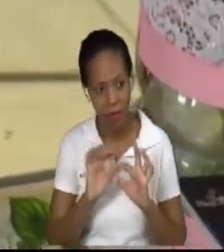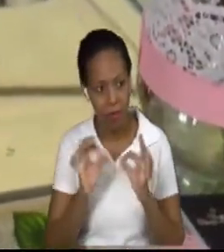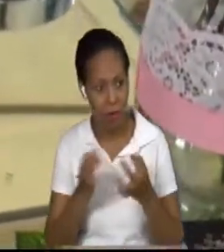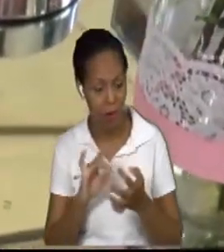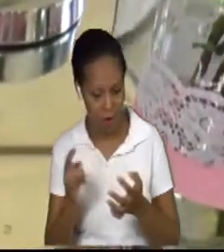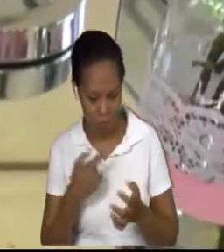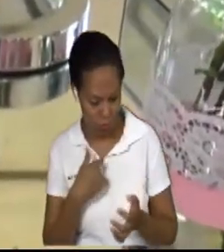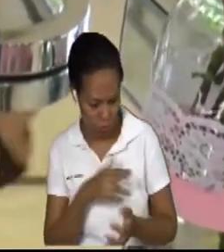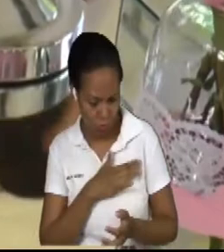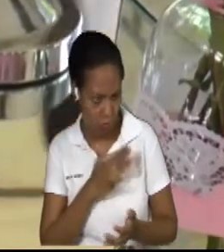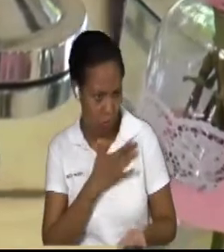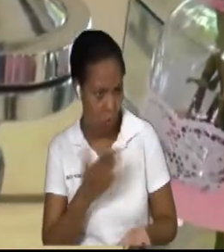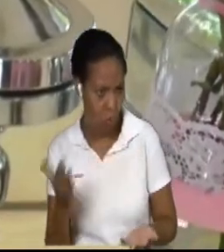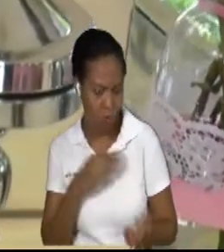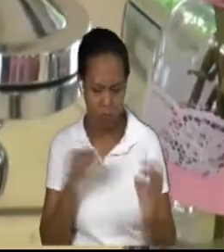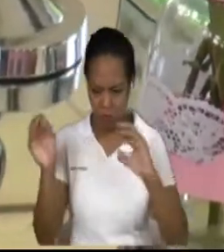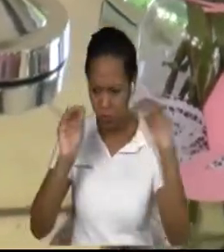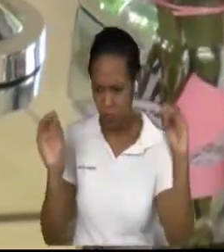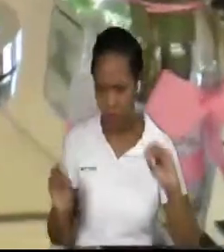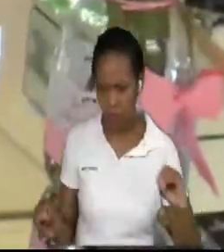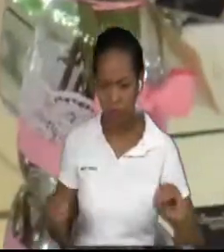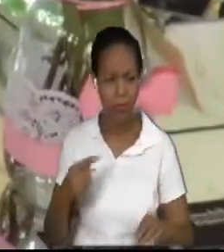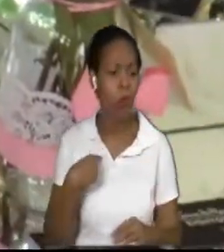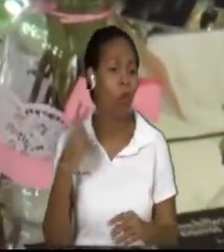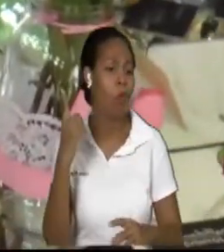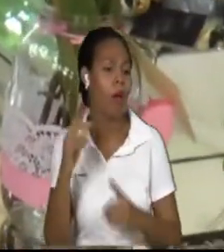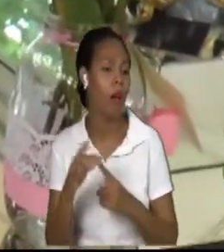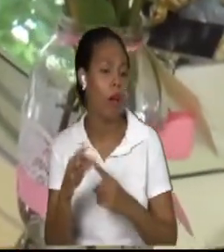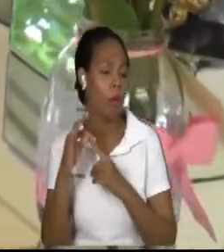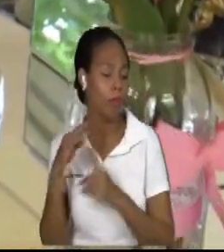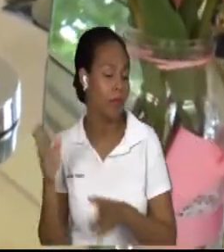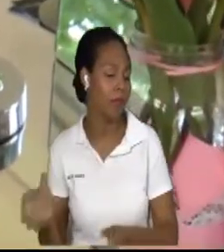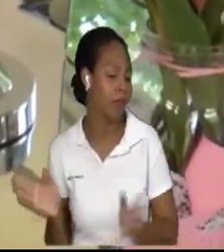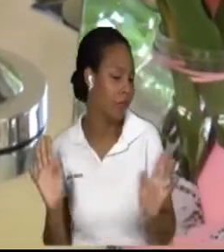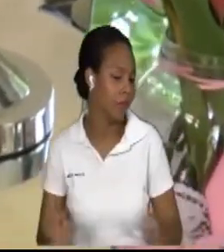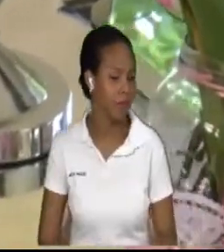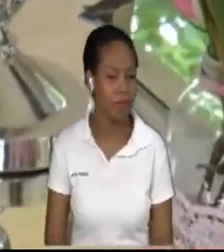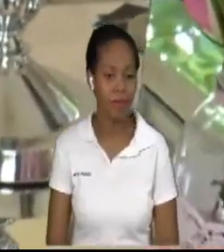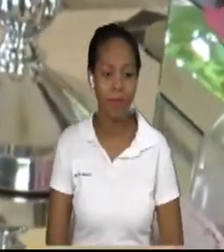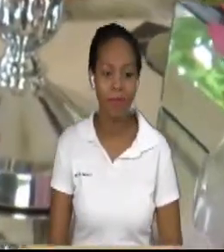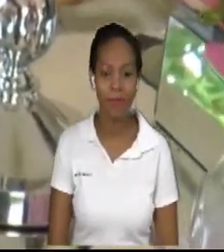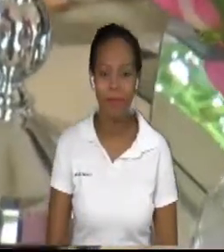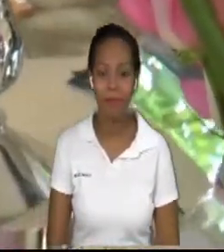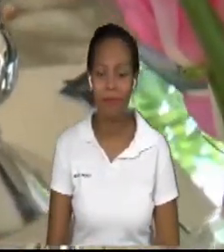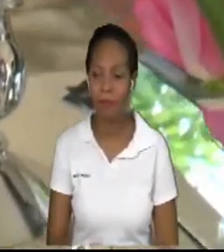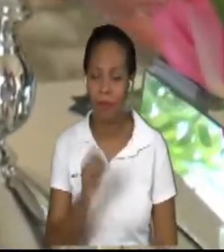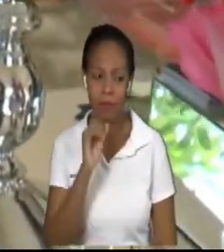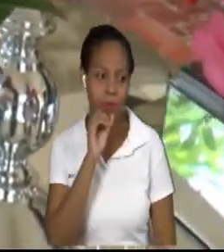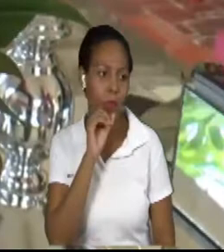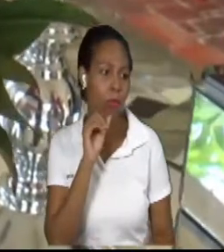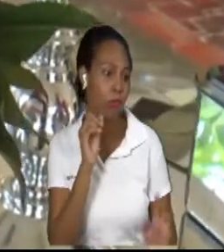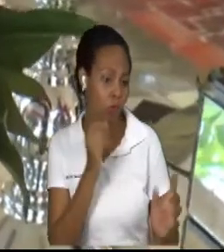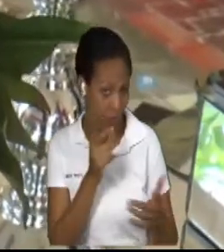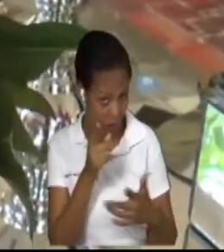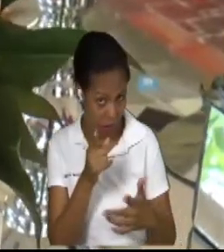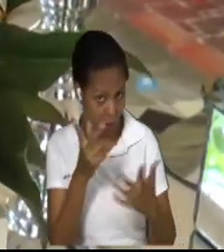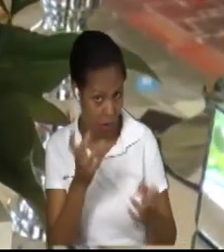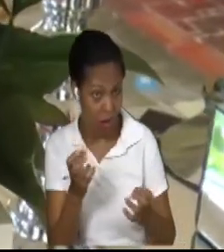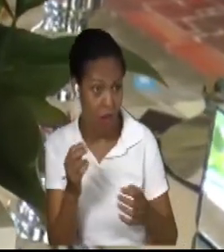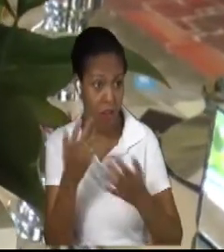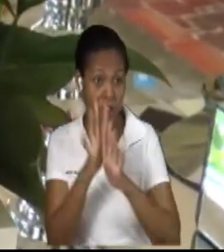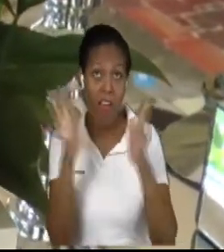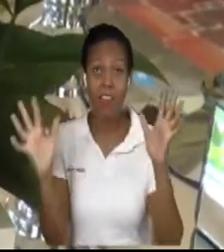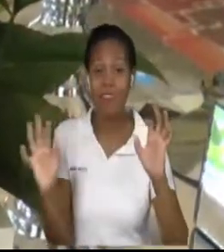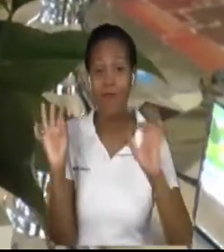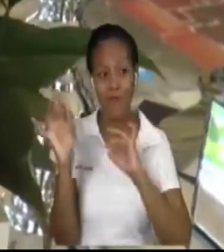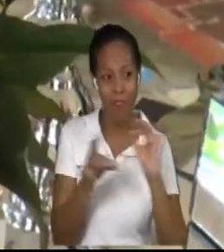toque único, como solo la Torre de Mavit lo sabe hacer. Usted quiere tener una fiesta de ensueño, solamente tiene que llamar